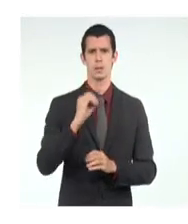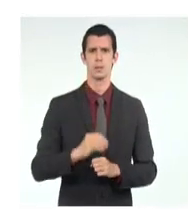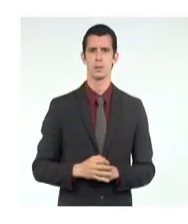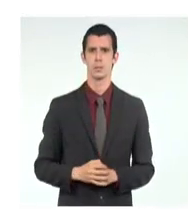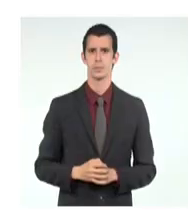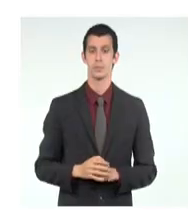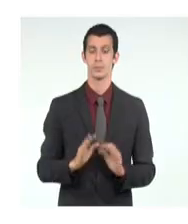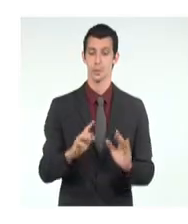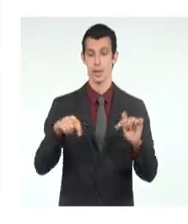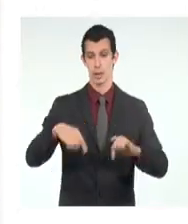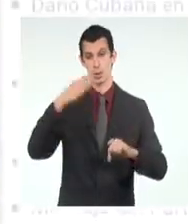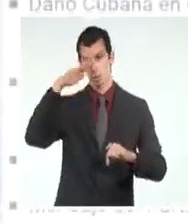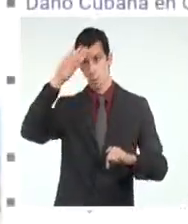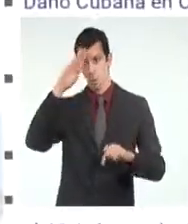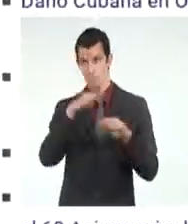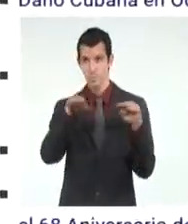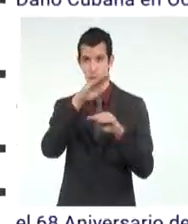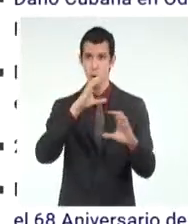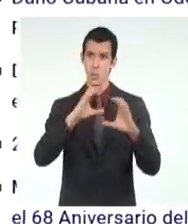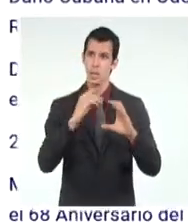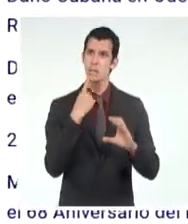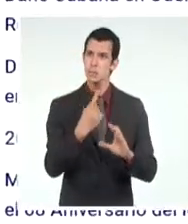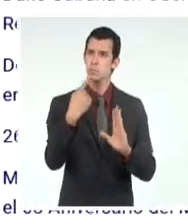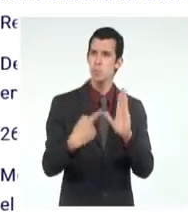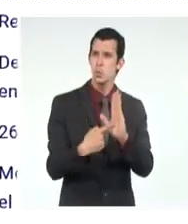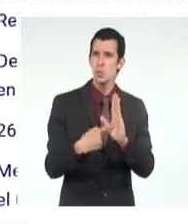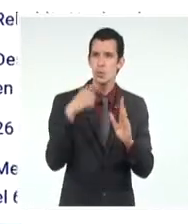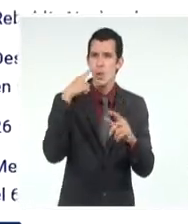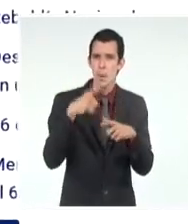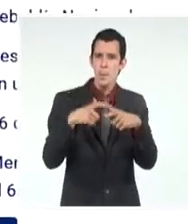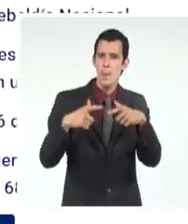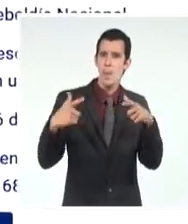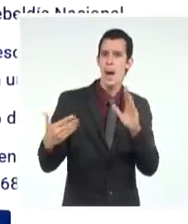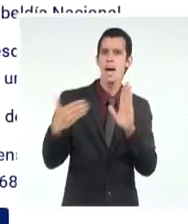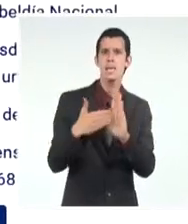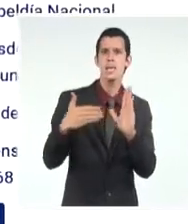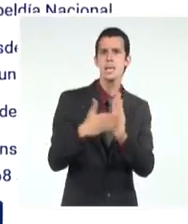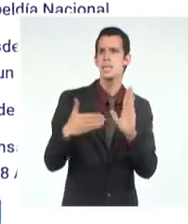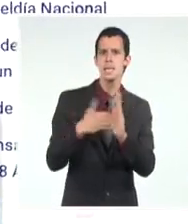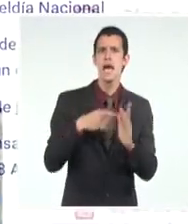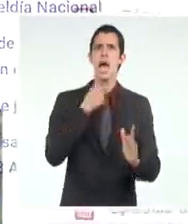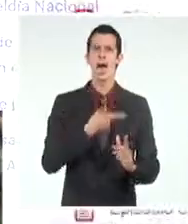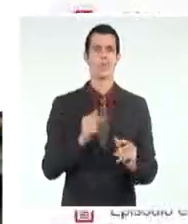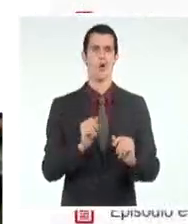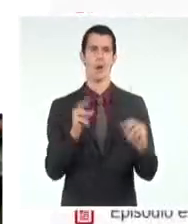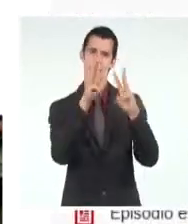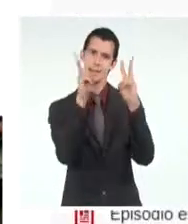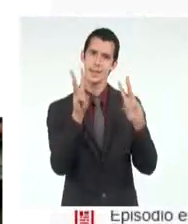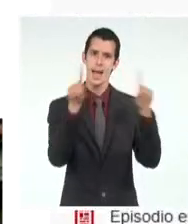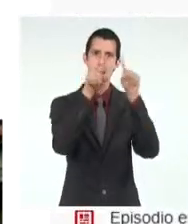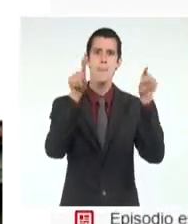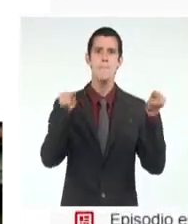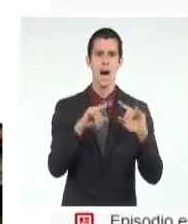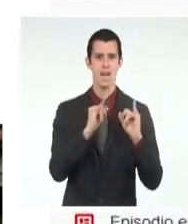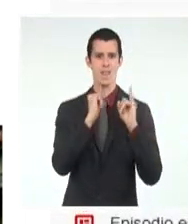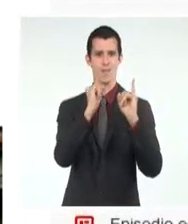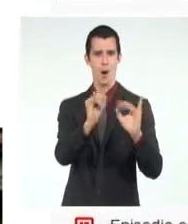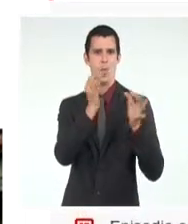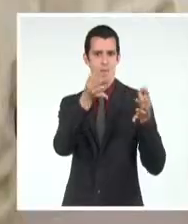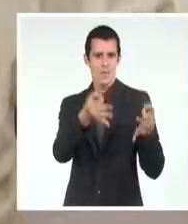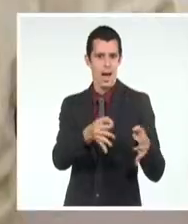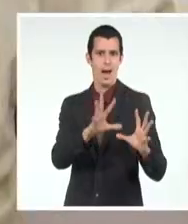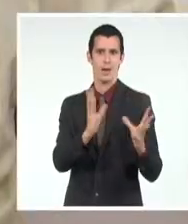denunció además cómo se han intensificado los ciberataques contra sitios gubernamentales y medios digitales de información cubanos. Como